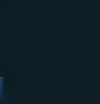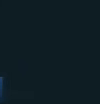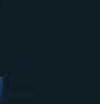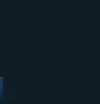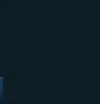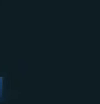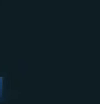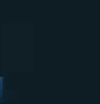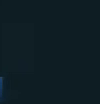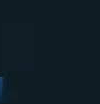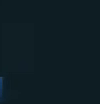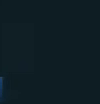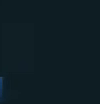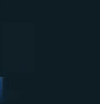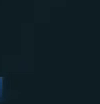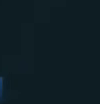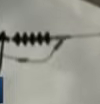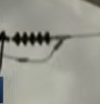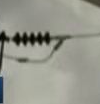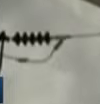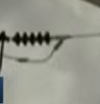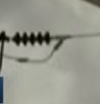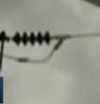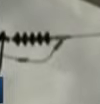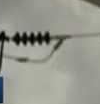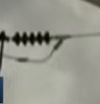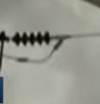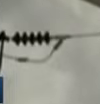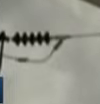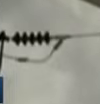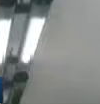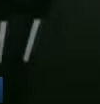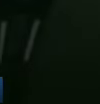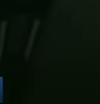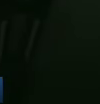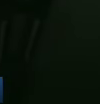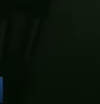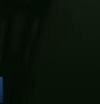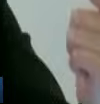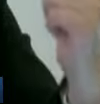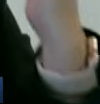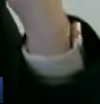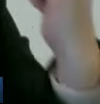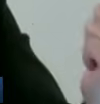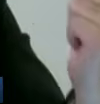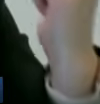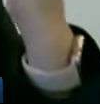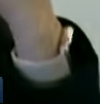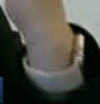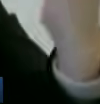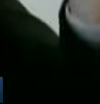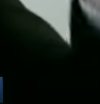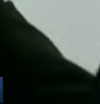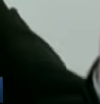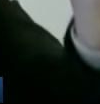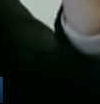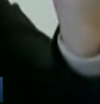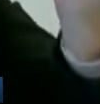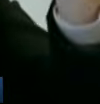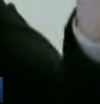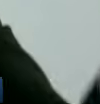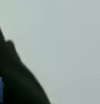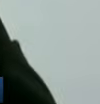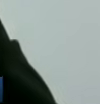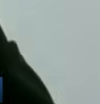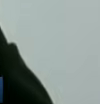Se suspenden los cortes de luz en todo el país hasta el 15 de enero del año 2024. Así lo anunció la ministra de